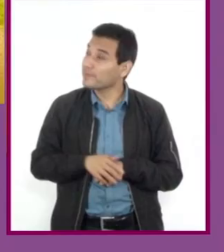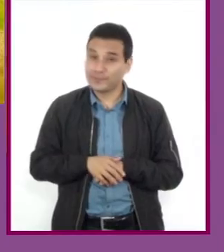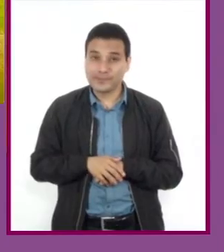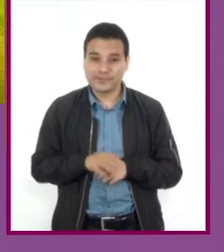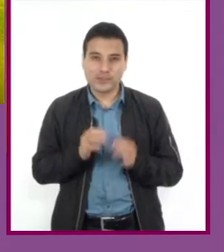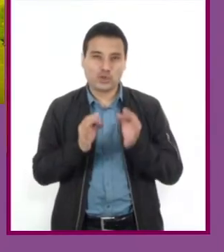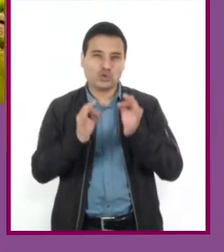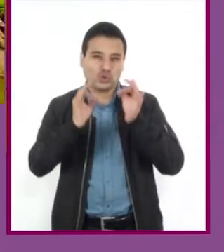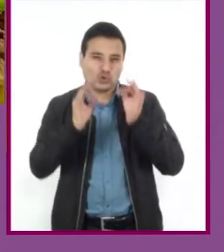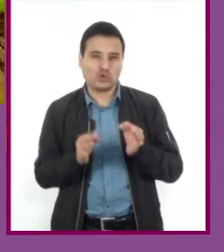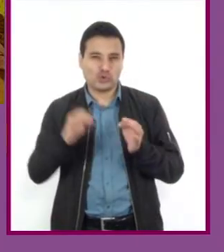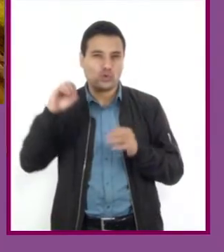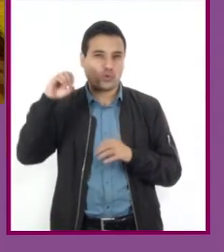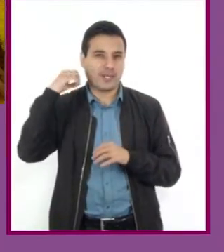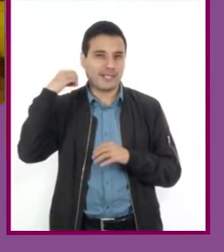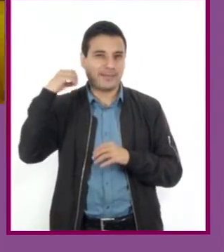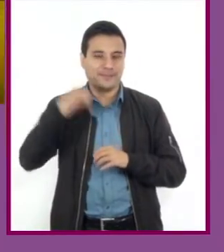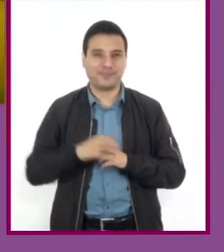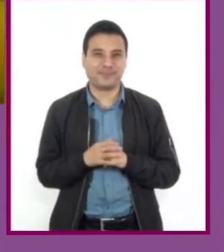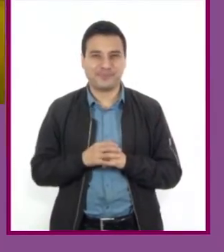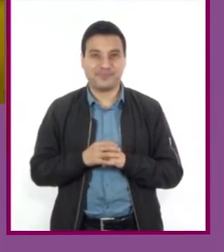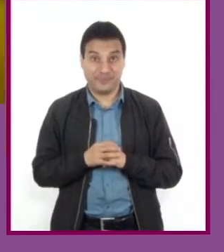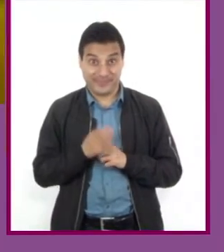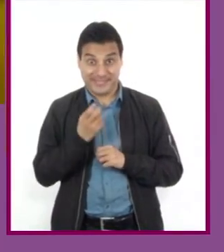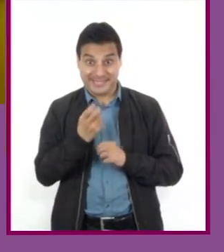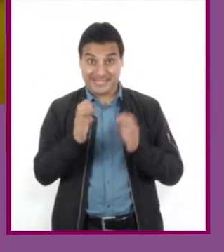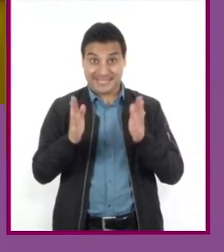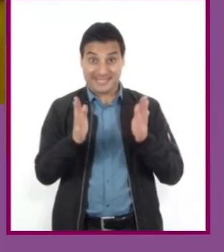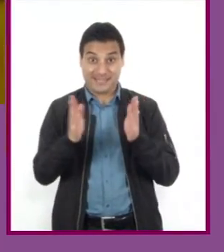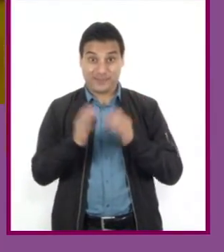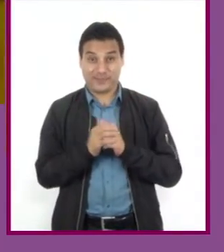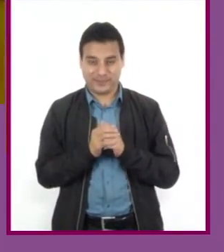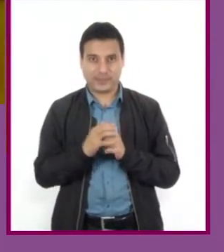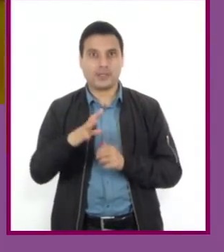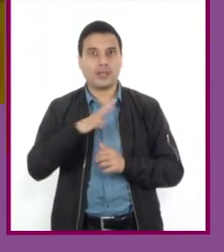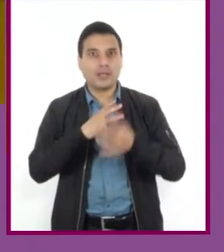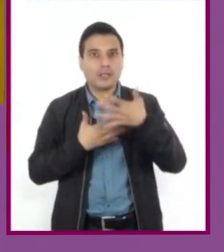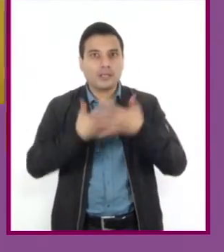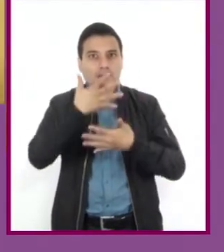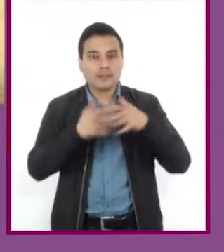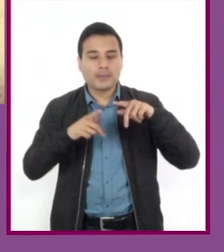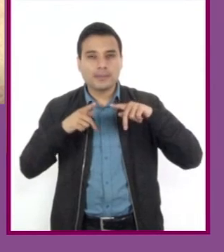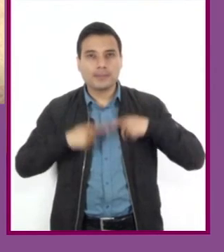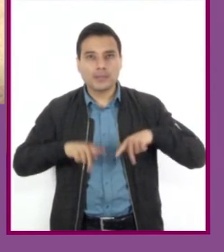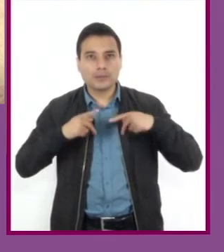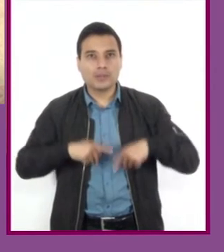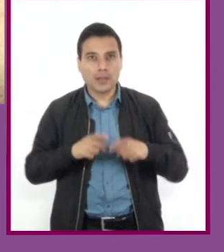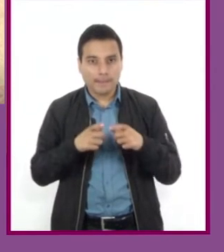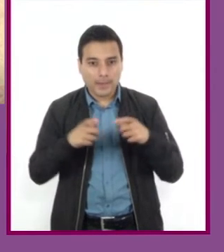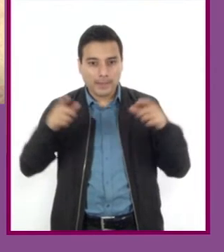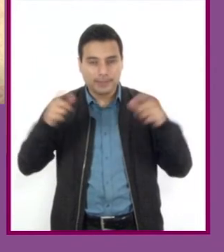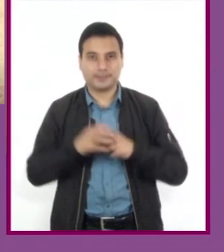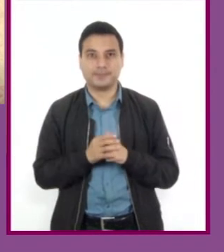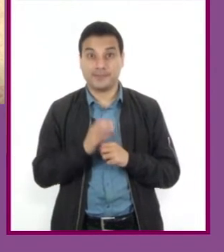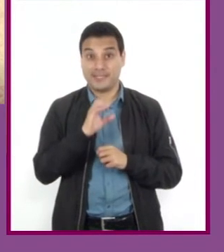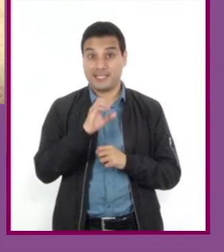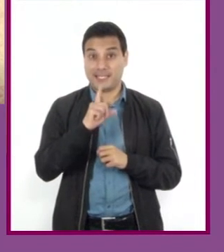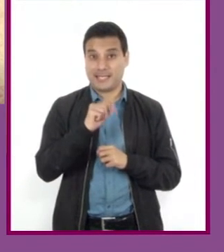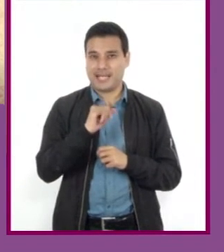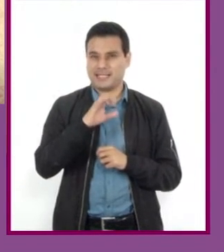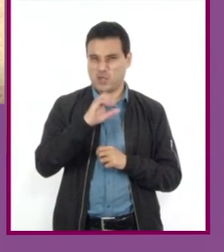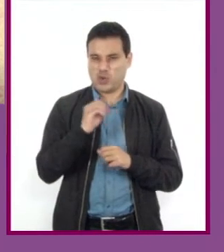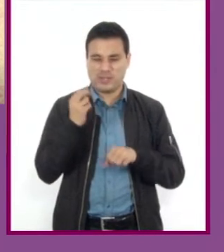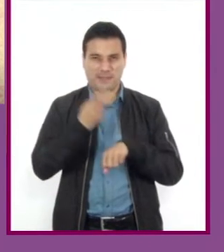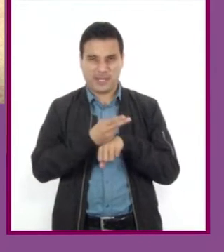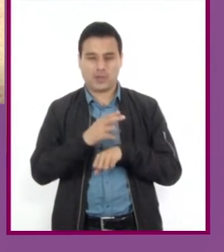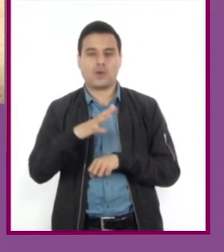actual estado de Oaxaca, que al final del periodo tenía más de 15.000 habitantes. En el clásico temprano surgieron